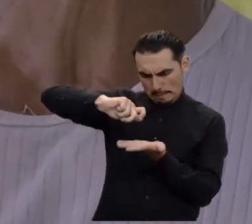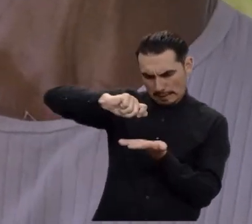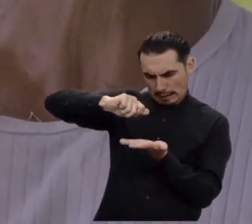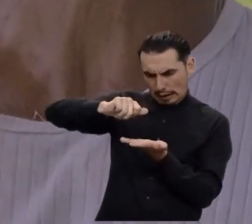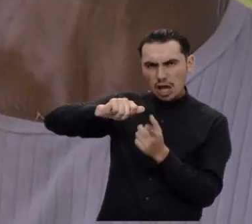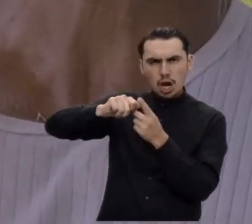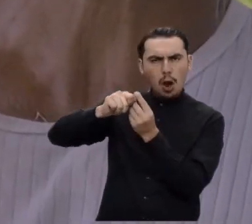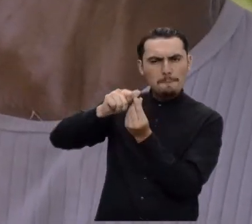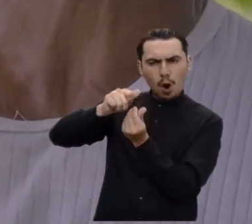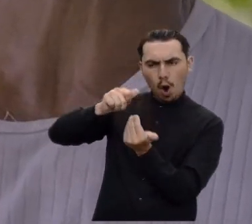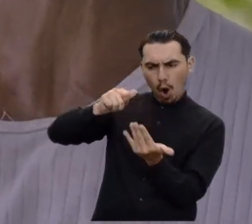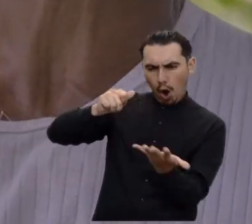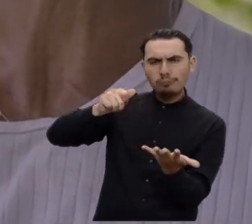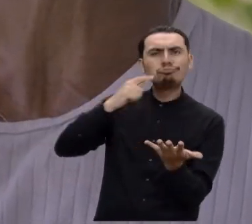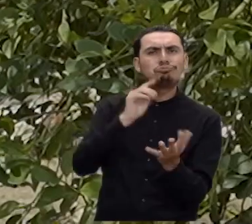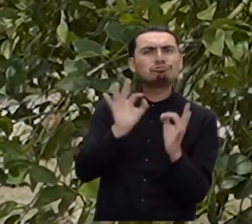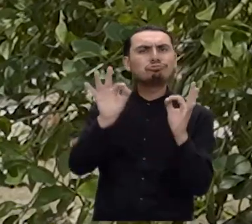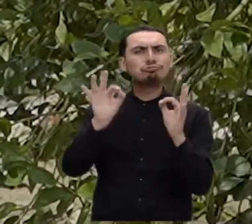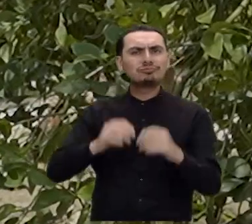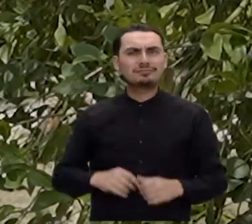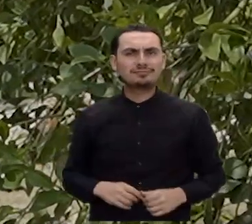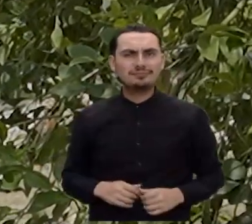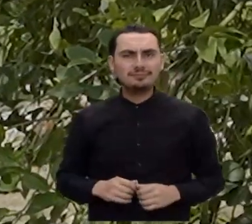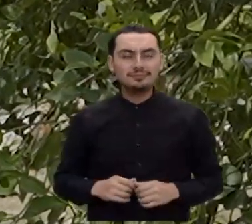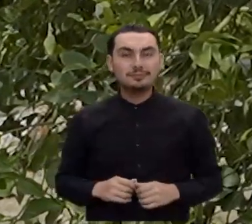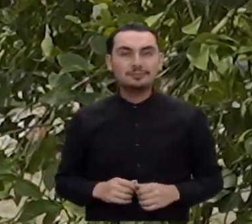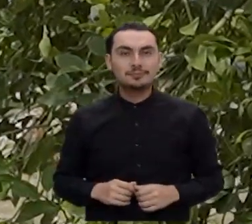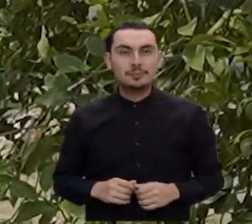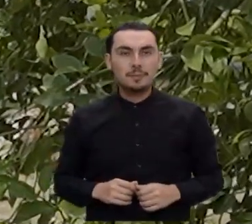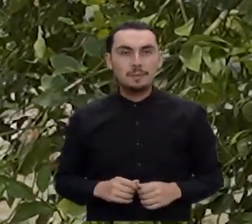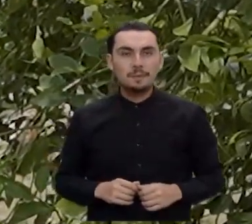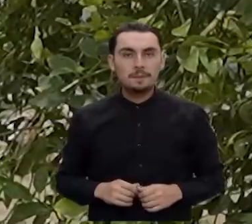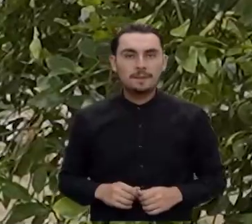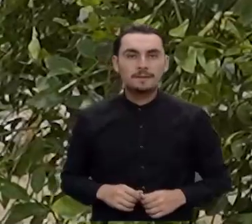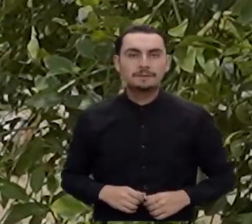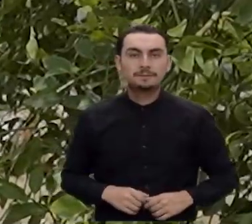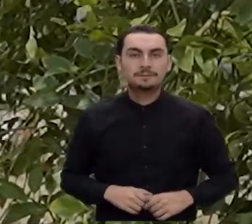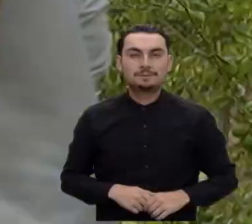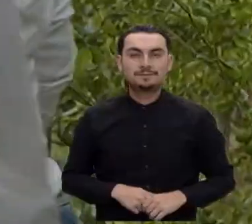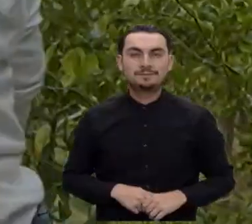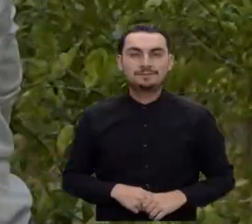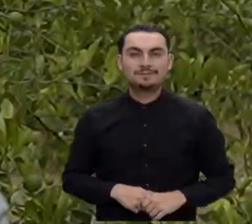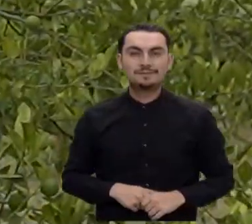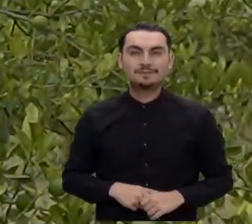líquido y es productivo. Por ejemplo, mire acá.